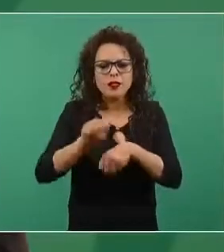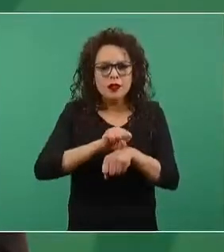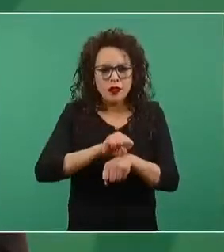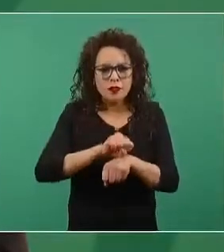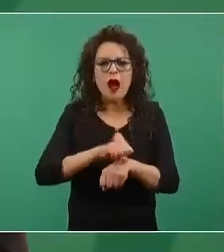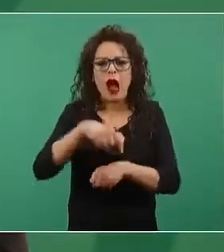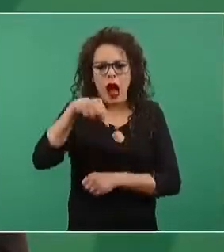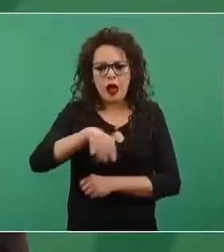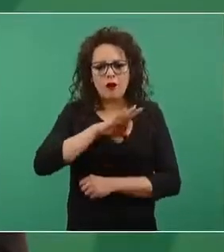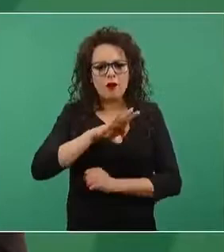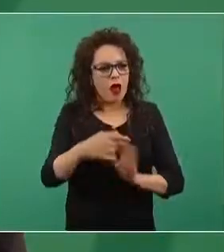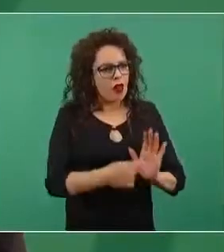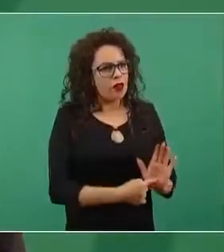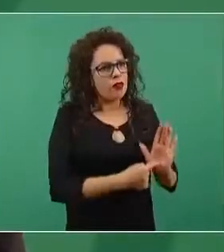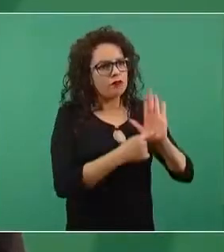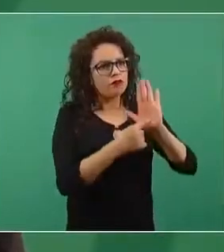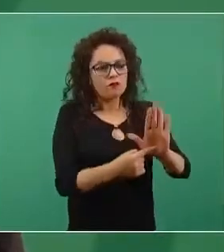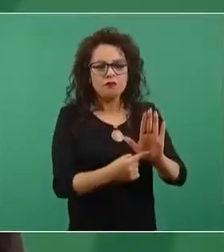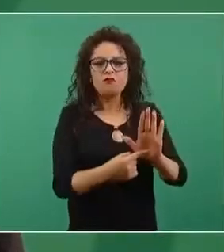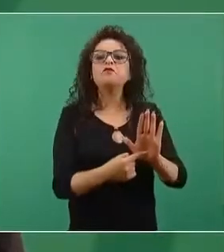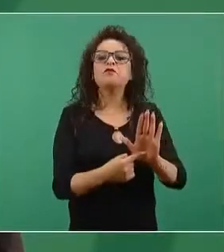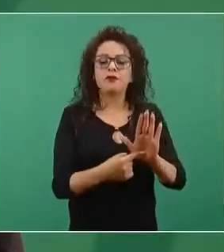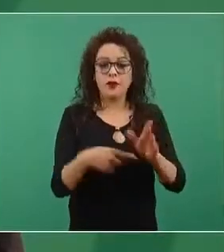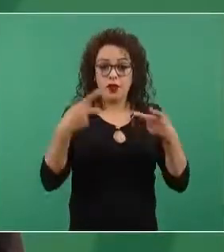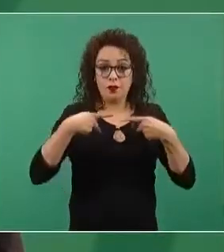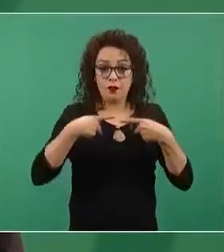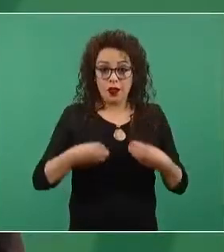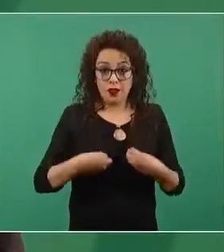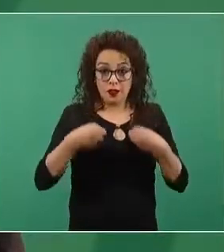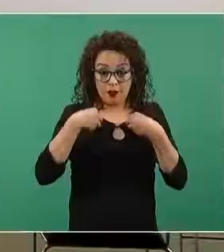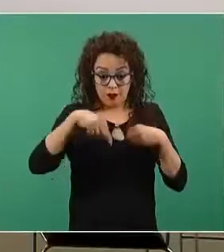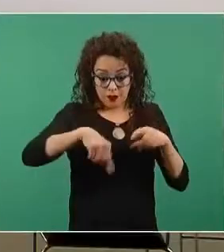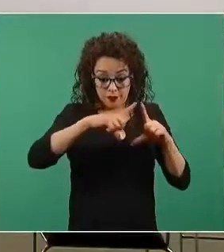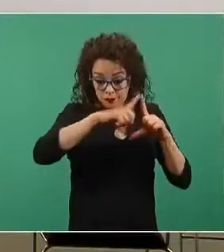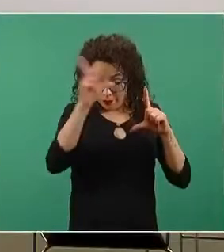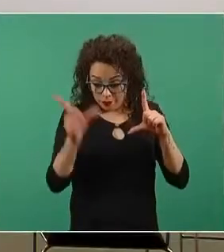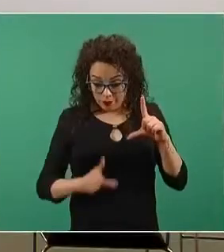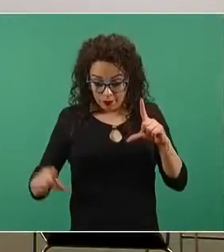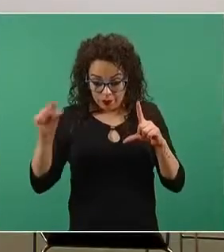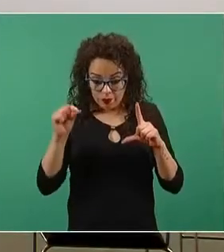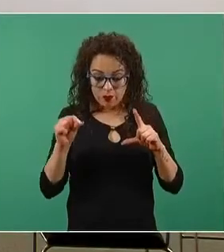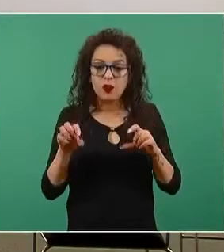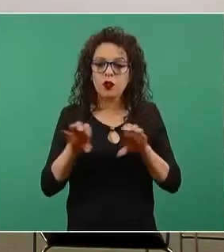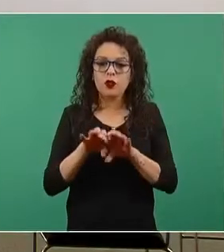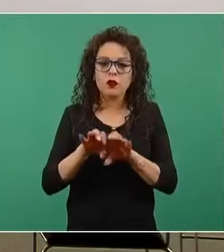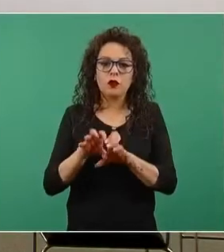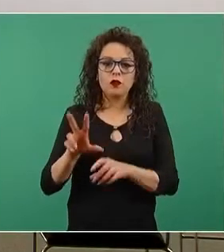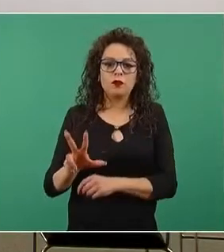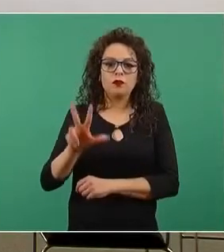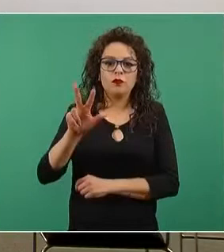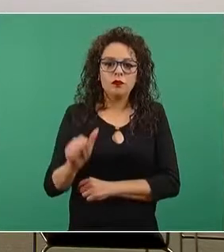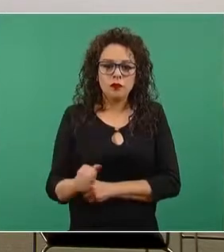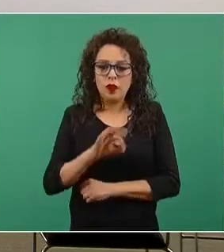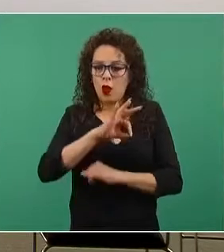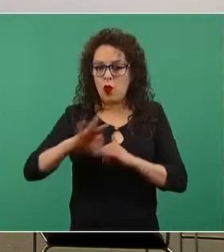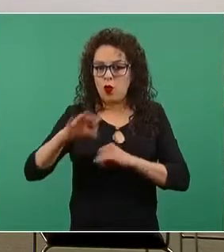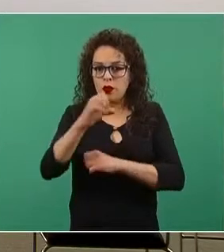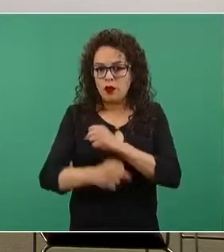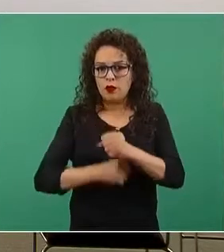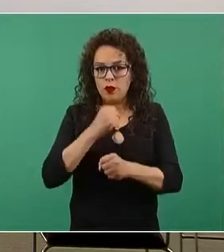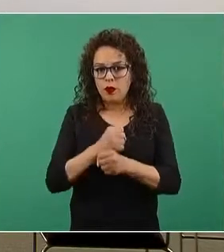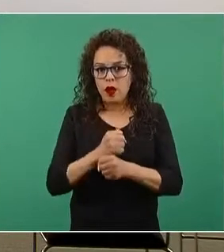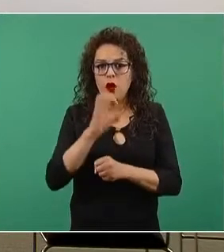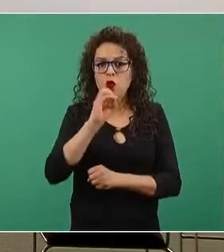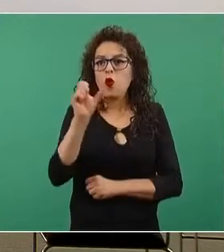podríamos presentar pues cómo la población mexicana se ha venido comportando con base a este padecimiento en el último año o desde el inicio